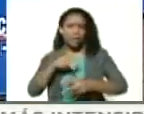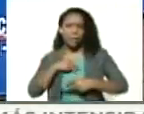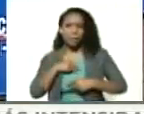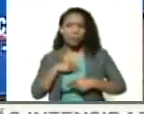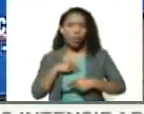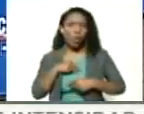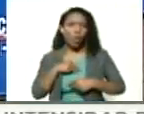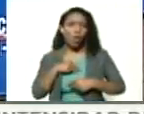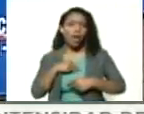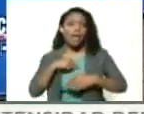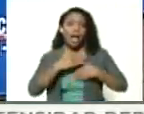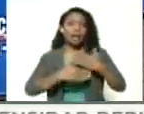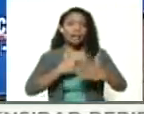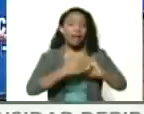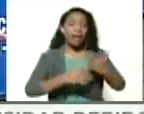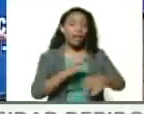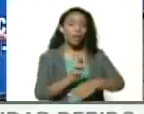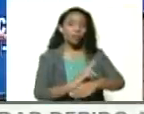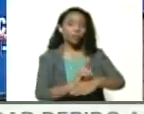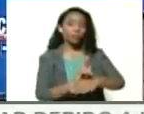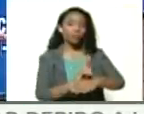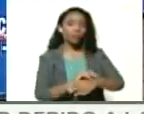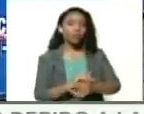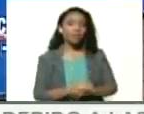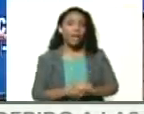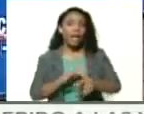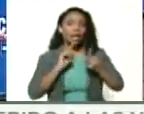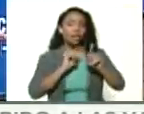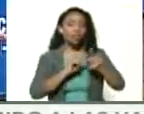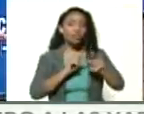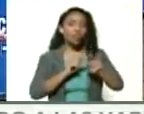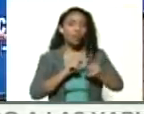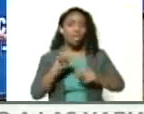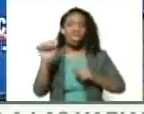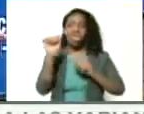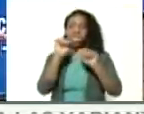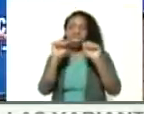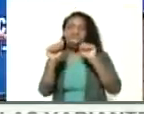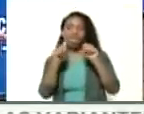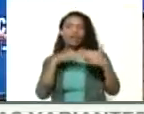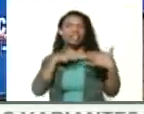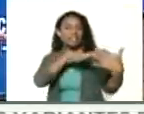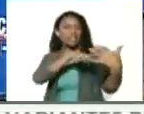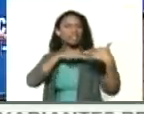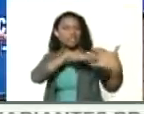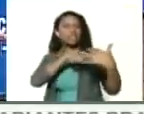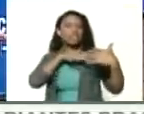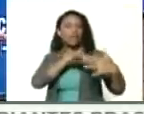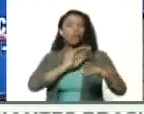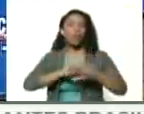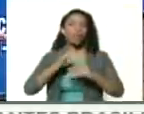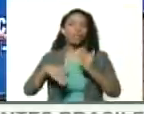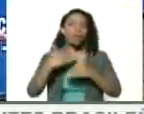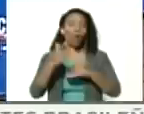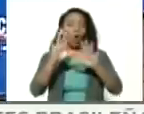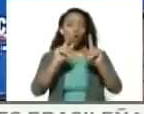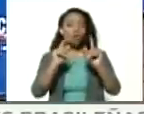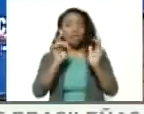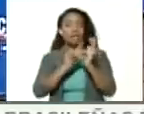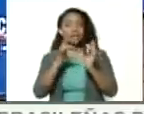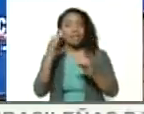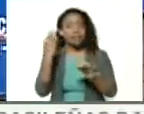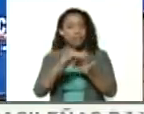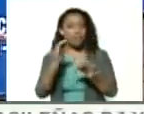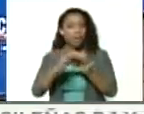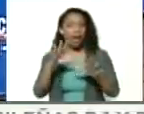y aceleraron en su borrachera de guerra, porque después del 11 de septiembre del 2001 el